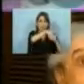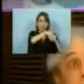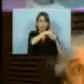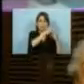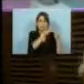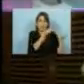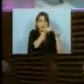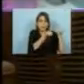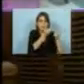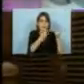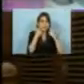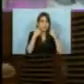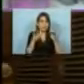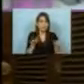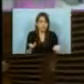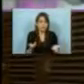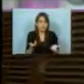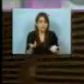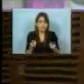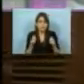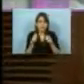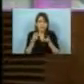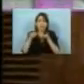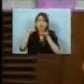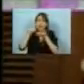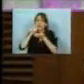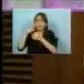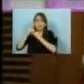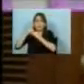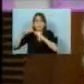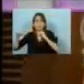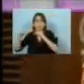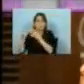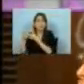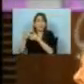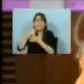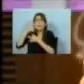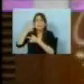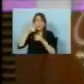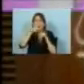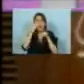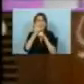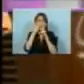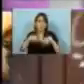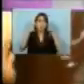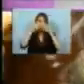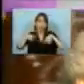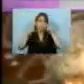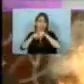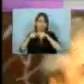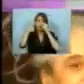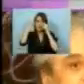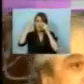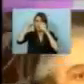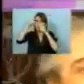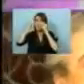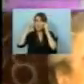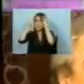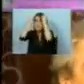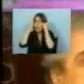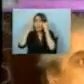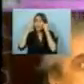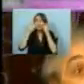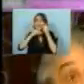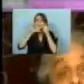todos ver de nuevo a Gasalla con la peluca de la abuela en el living va a estar bueno, va a estar simpático, pero es lo mismo de siempre. Pero verlo sentado en ese jurado, en el programa más importante de